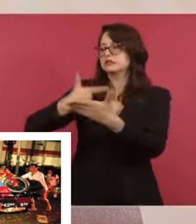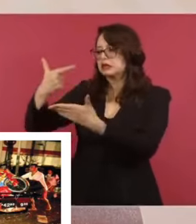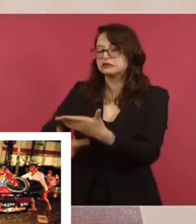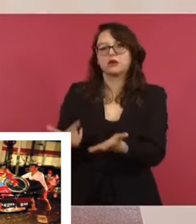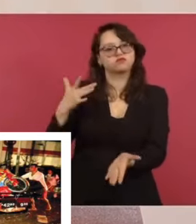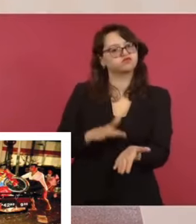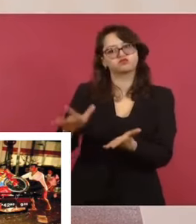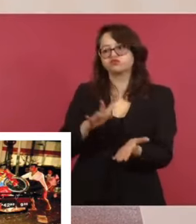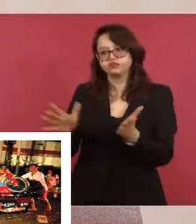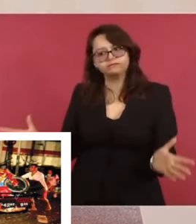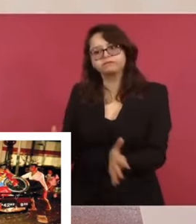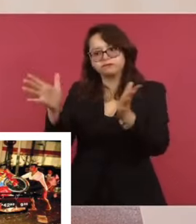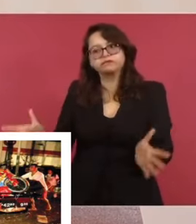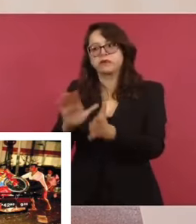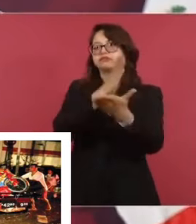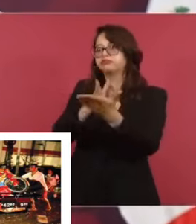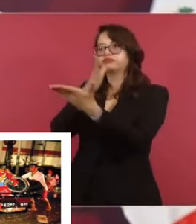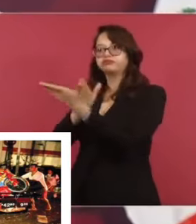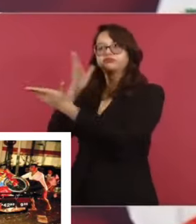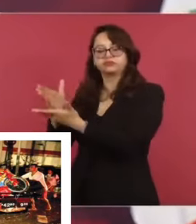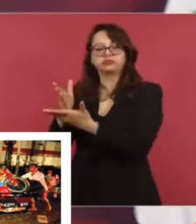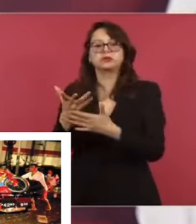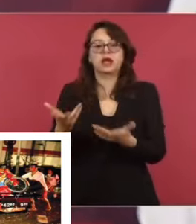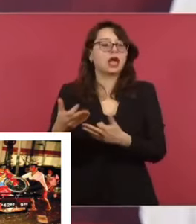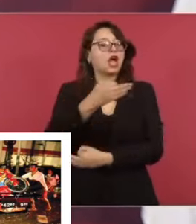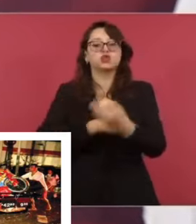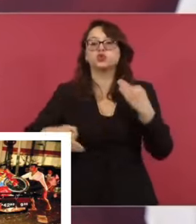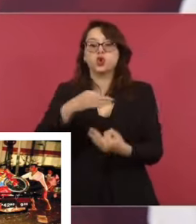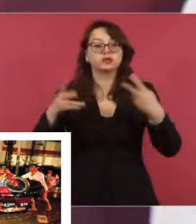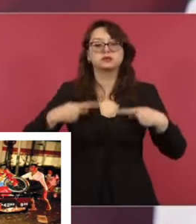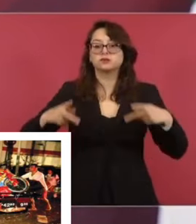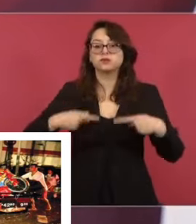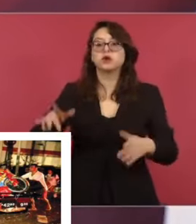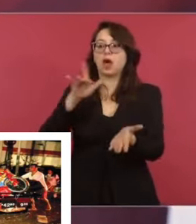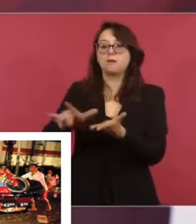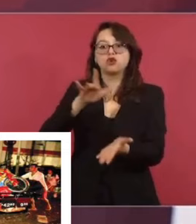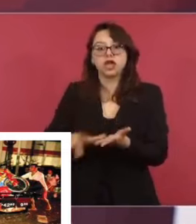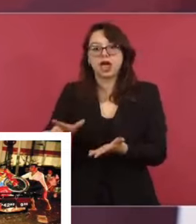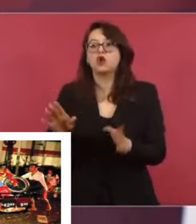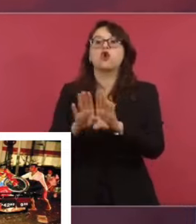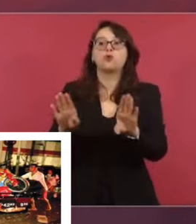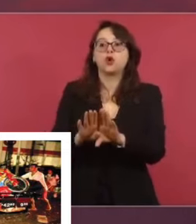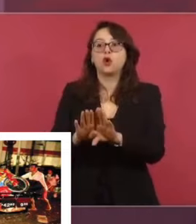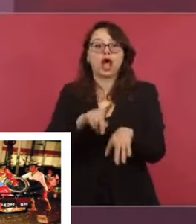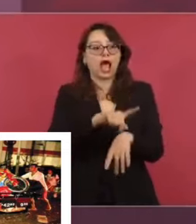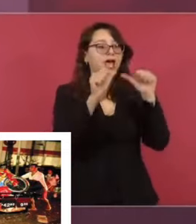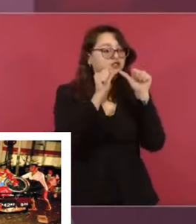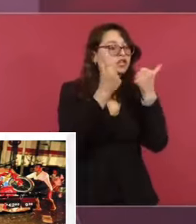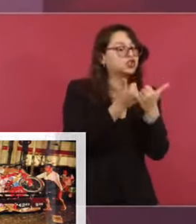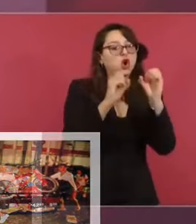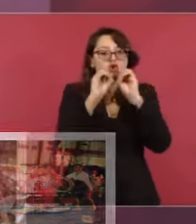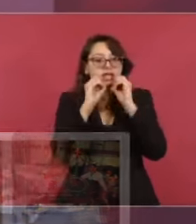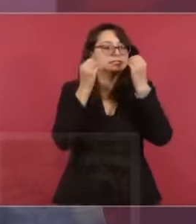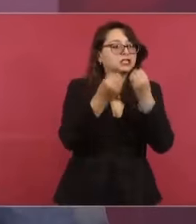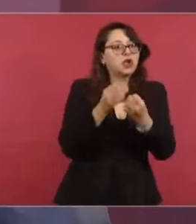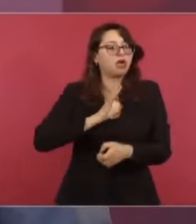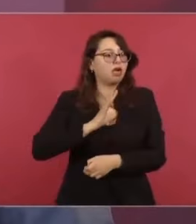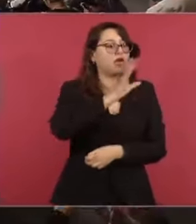apoyar a todas las familias afectadas. Todo se va a entregar de manera directa, sin